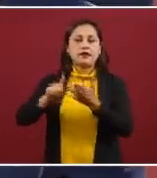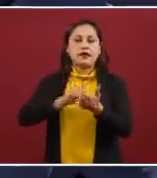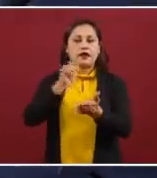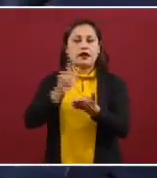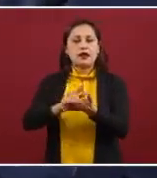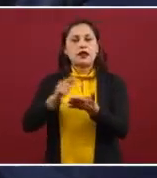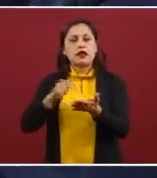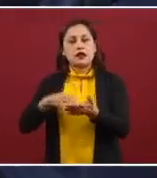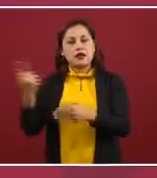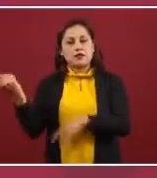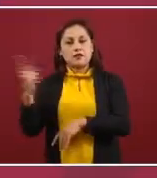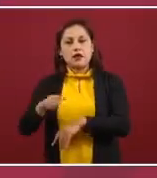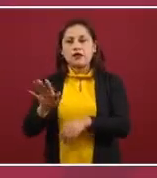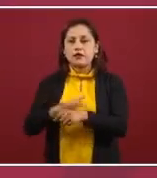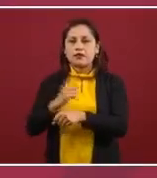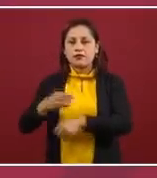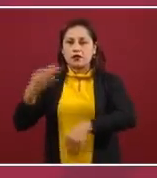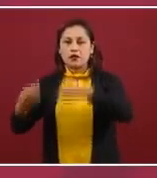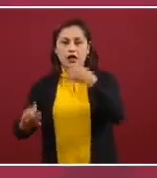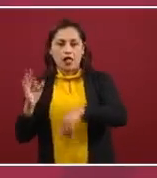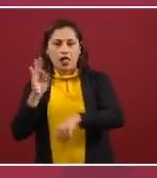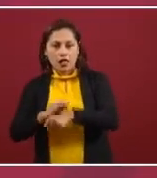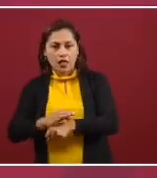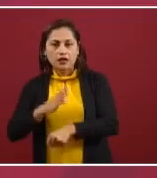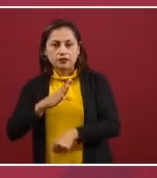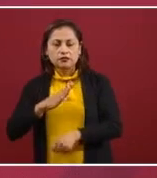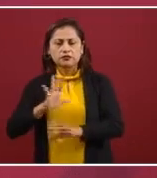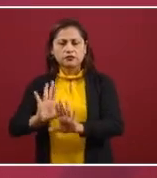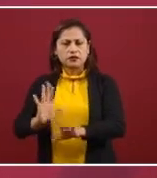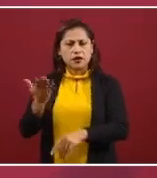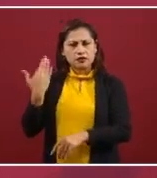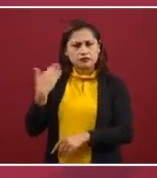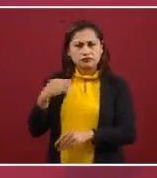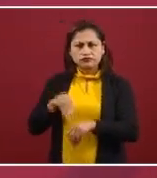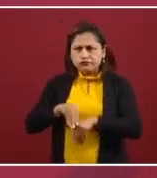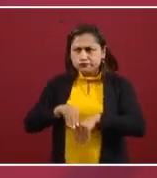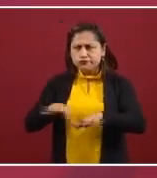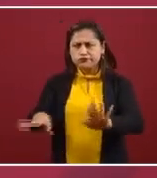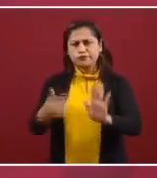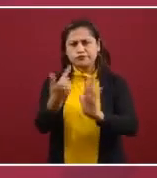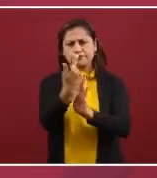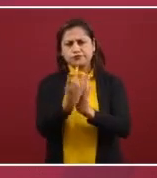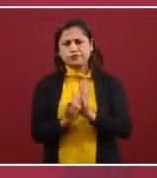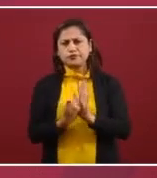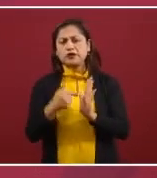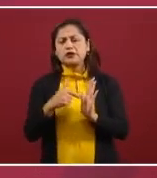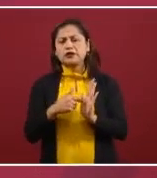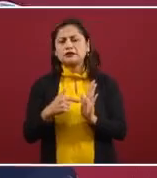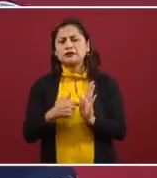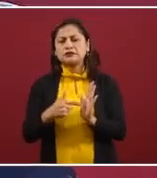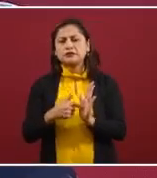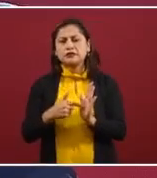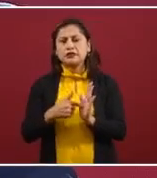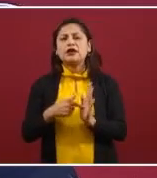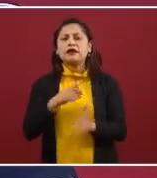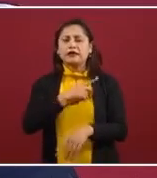se dio a conocer un listado de los que le deben al